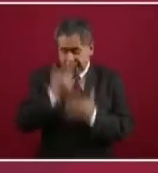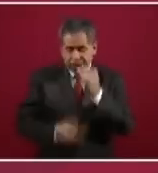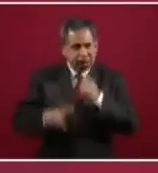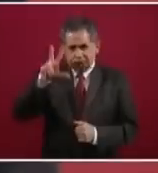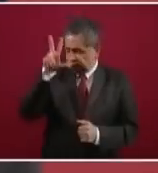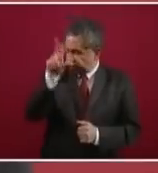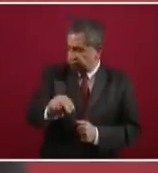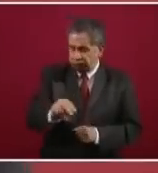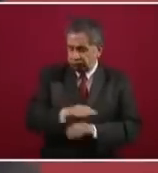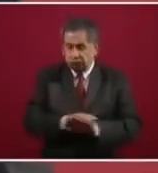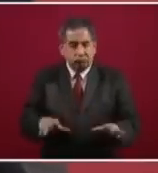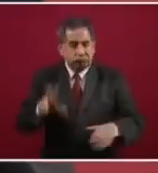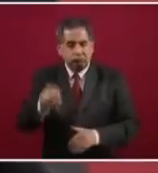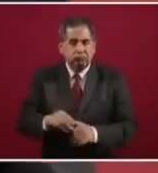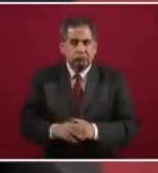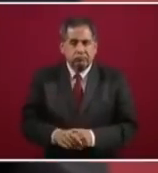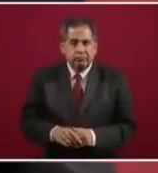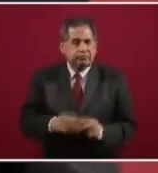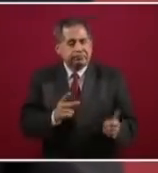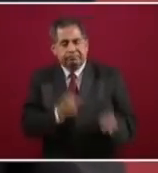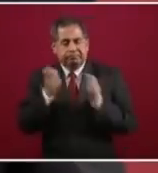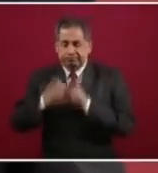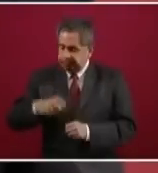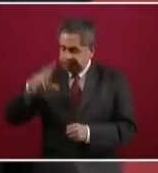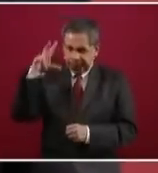no para robar,